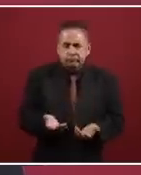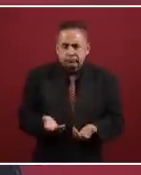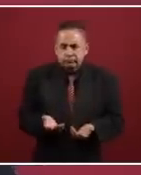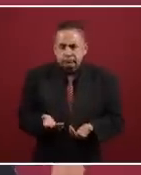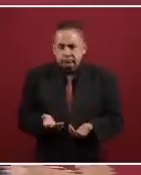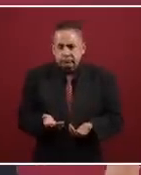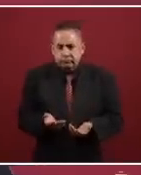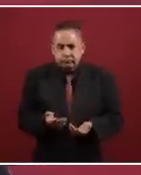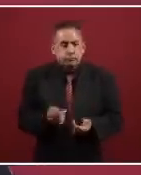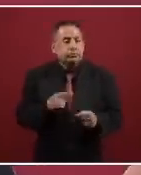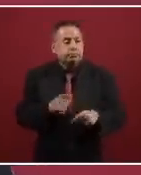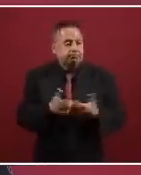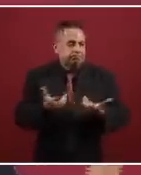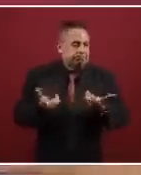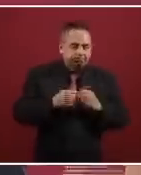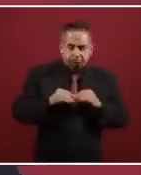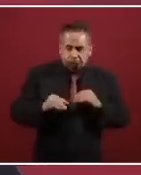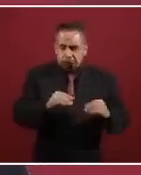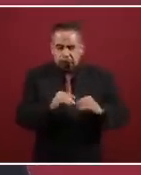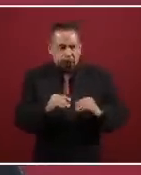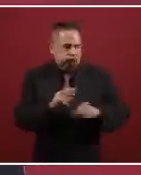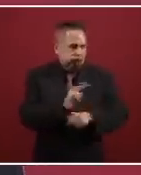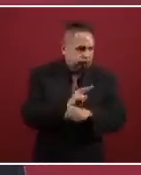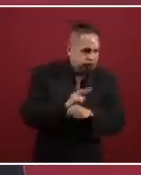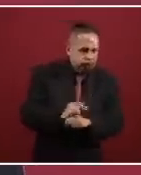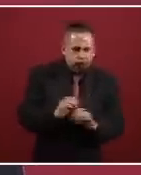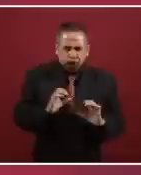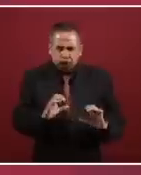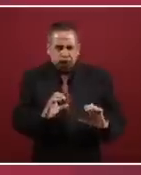de que van a servir y que van a cuidar